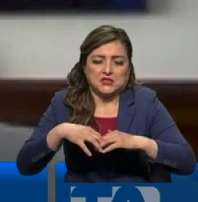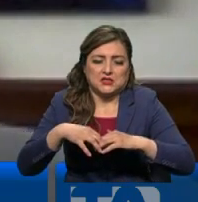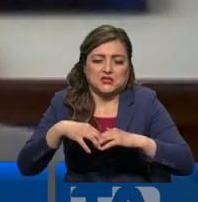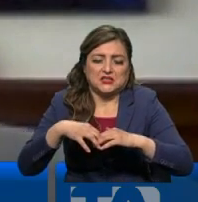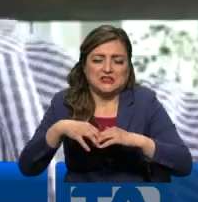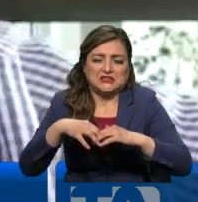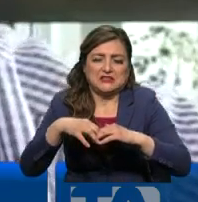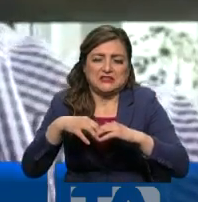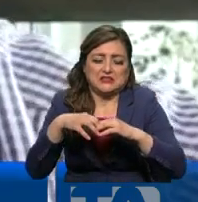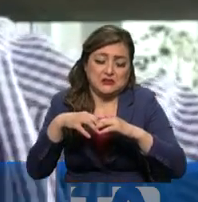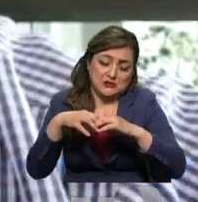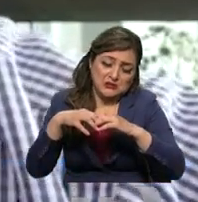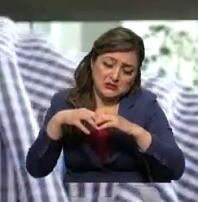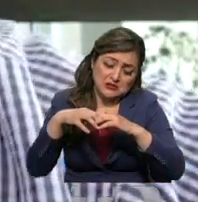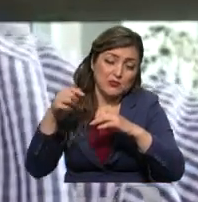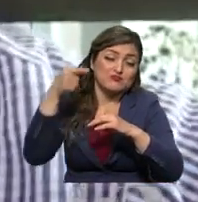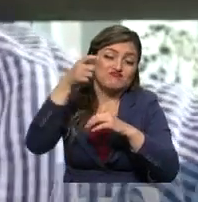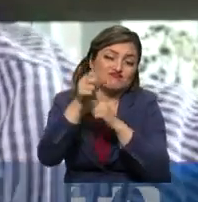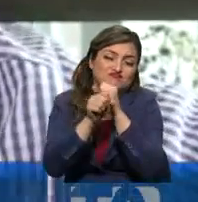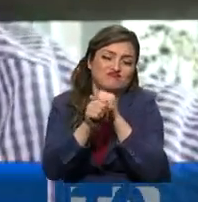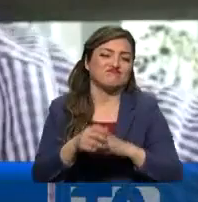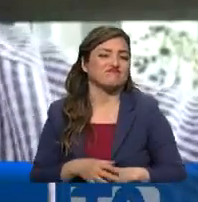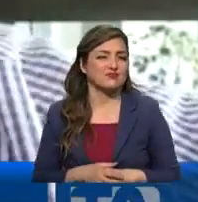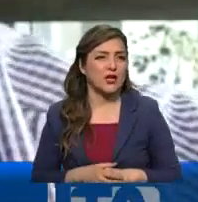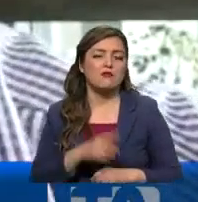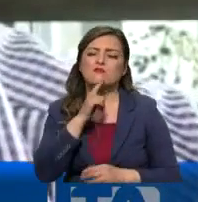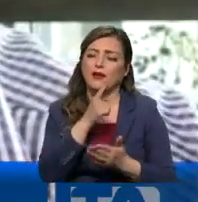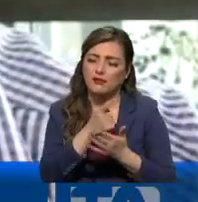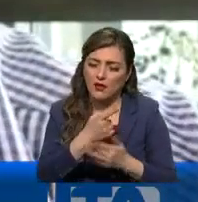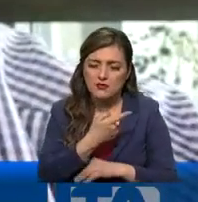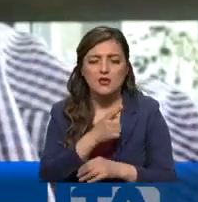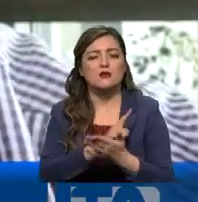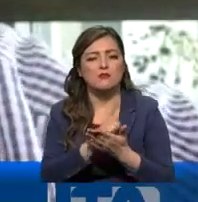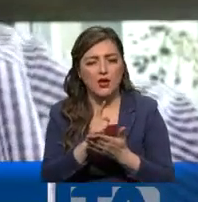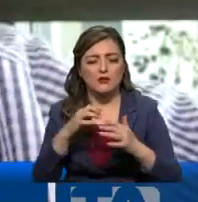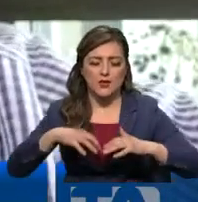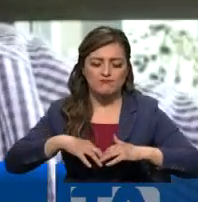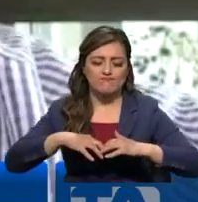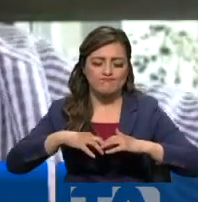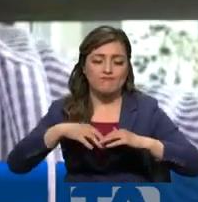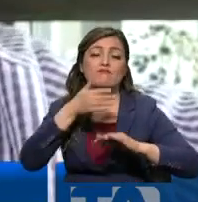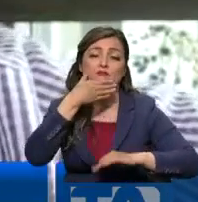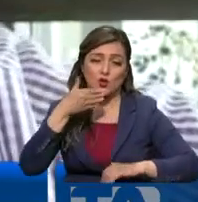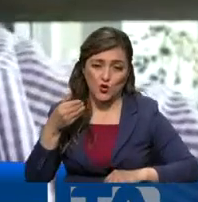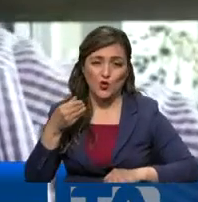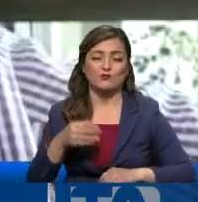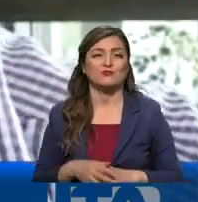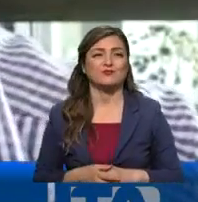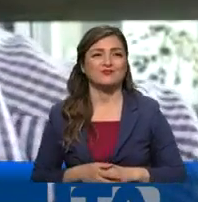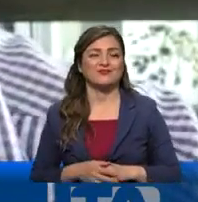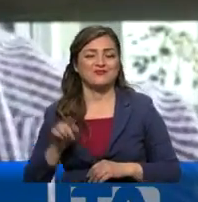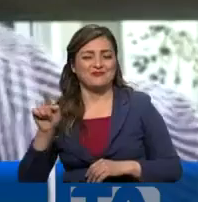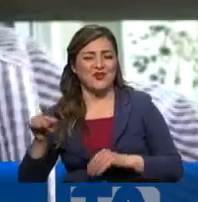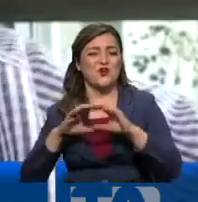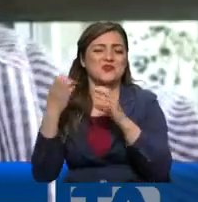del siguiente año. Los números van mejorando día a día, semana a semana, mes a mes. Cuando sale un anuncio